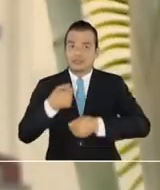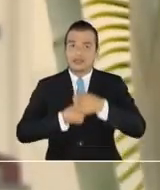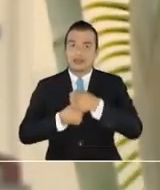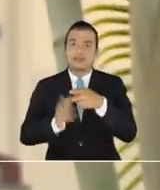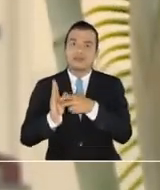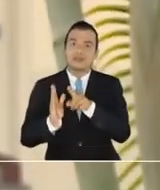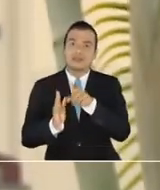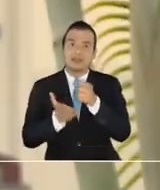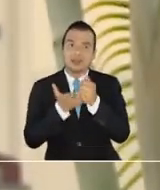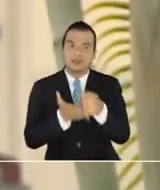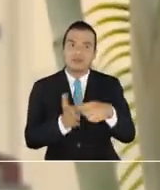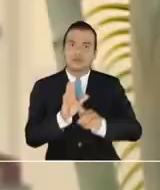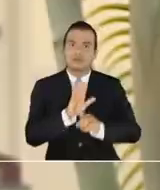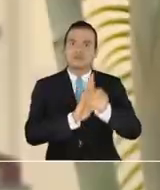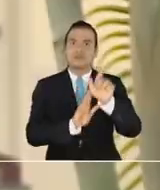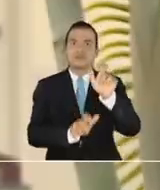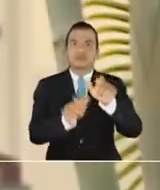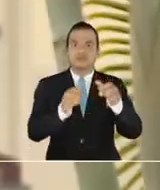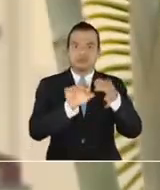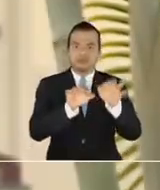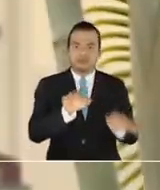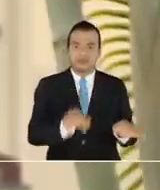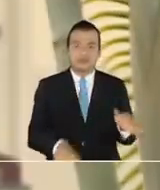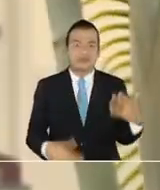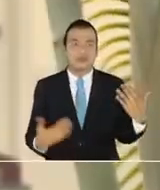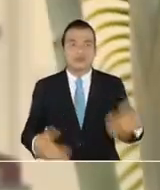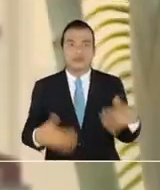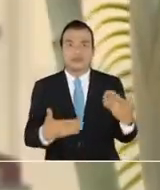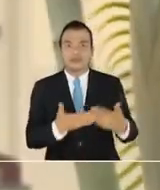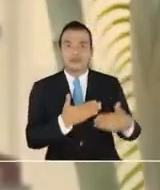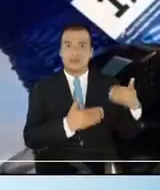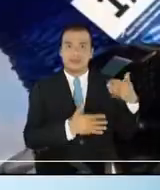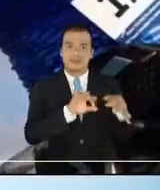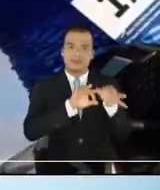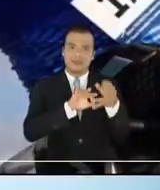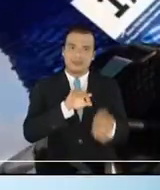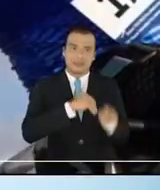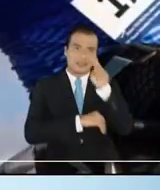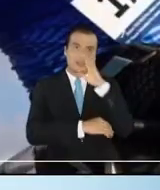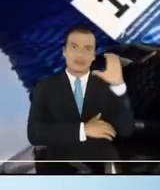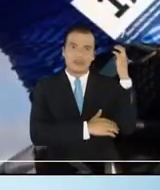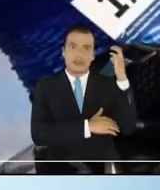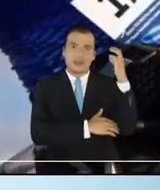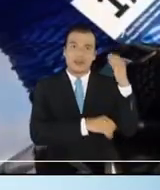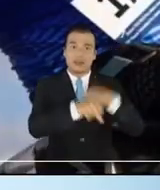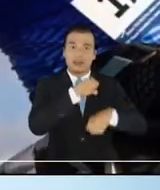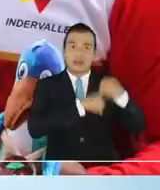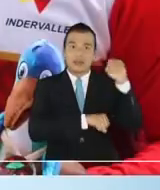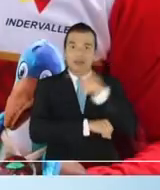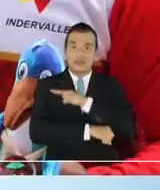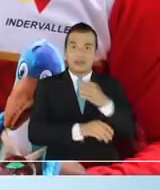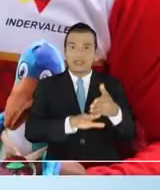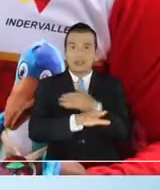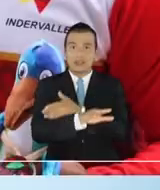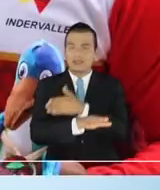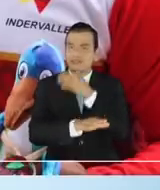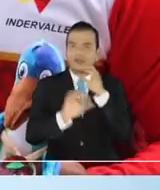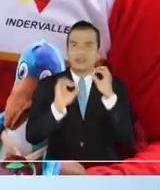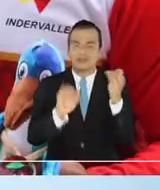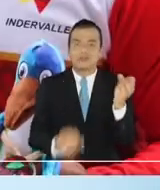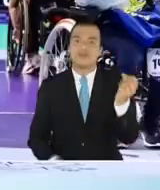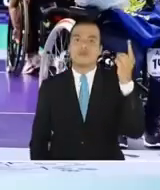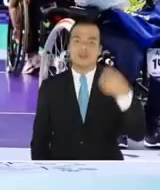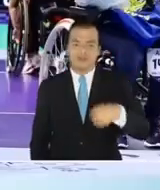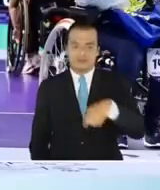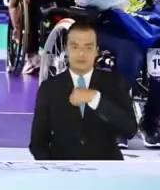existía esa oportunidad de tener una representación significativa en los deportistas con ello digo es que se les